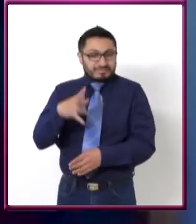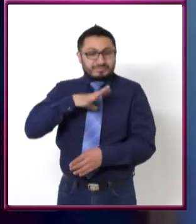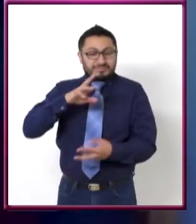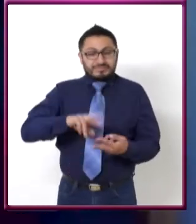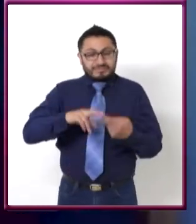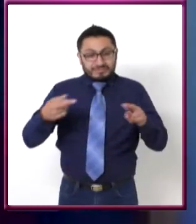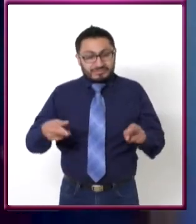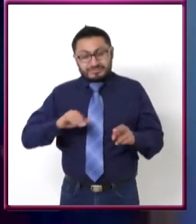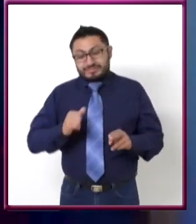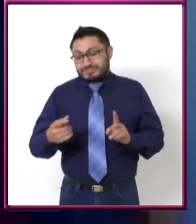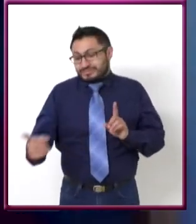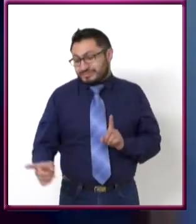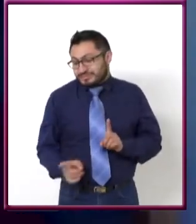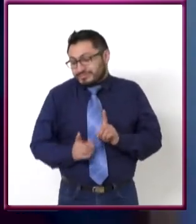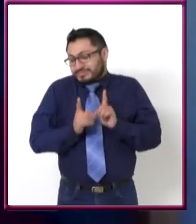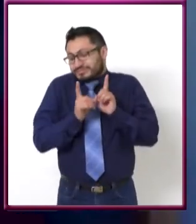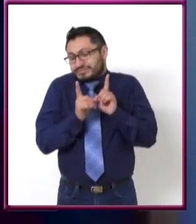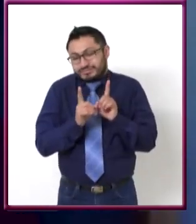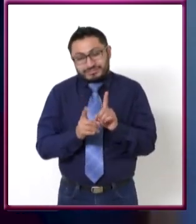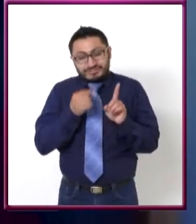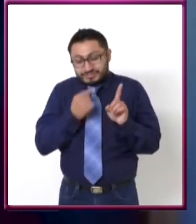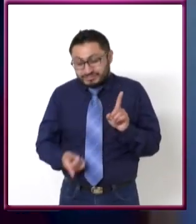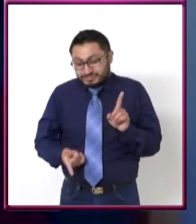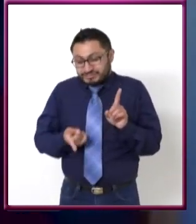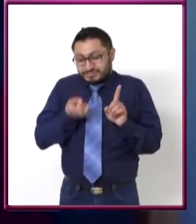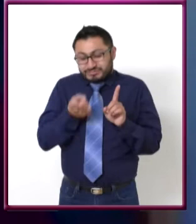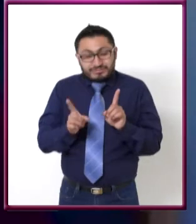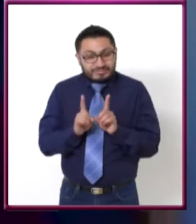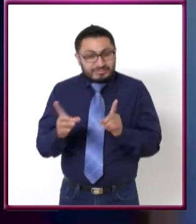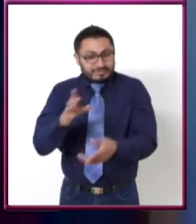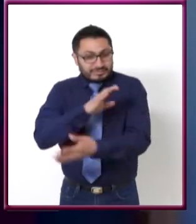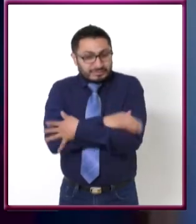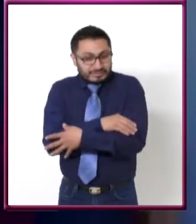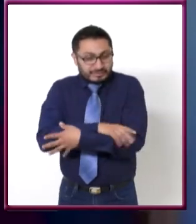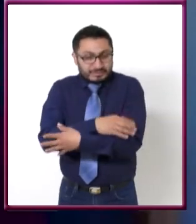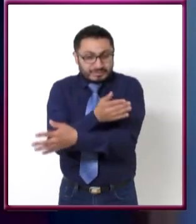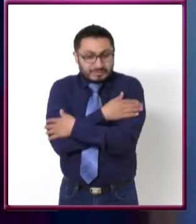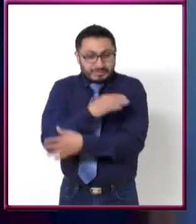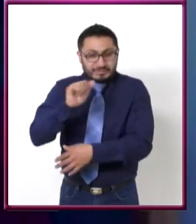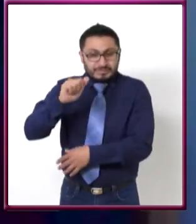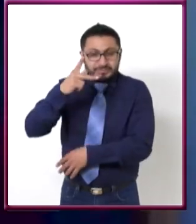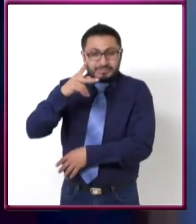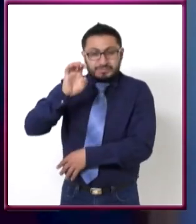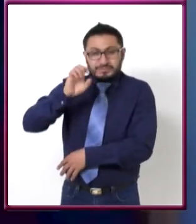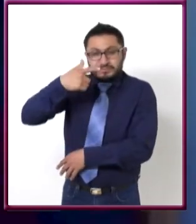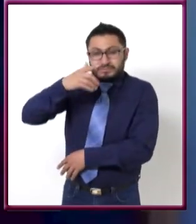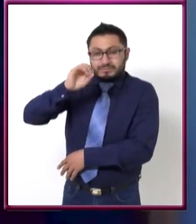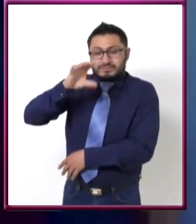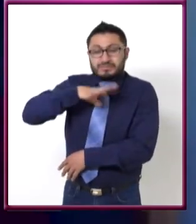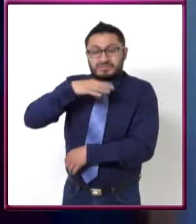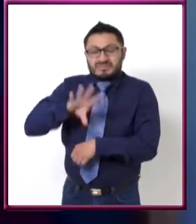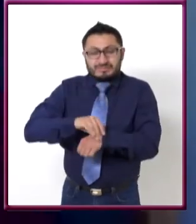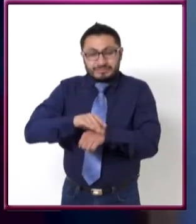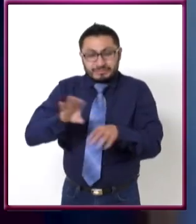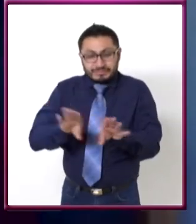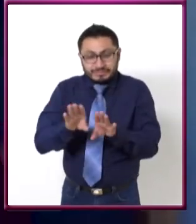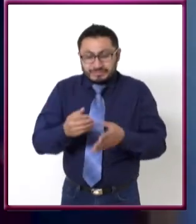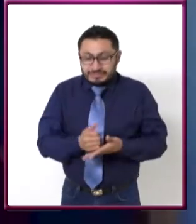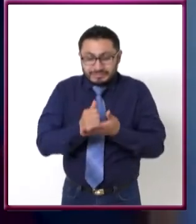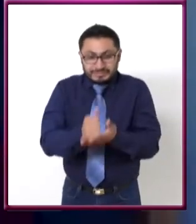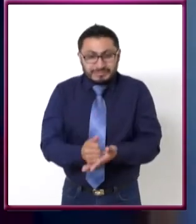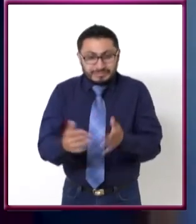una relación con el otro, con la crianza, con el apego, que permite pues más